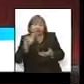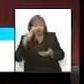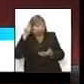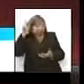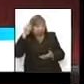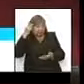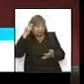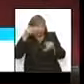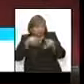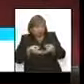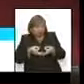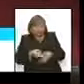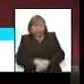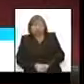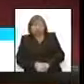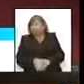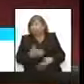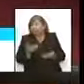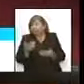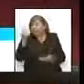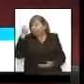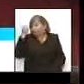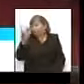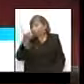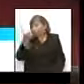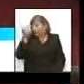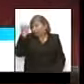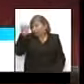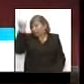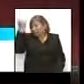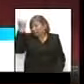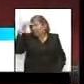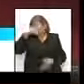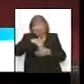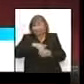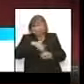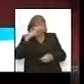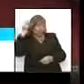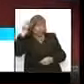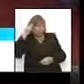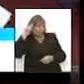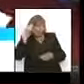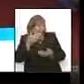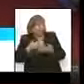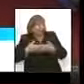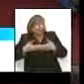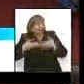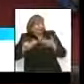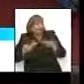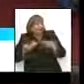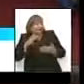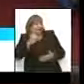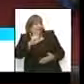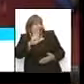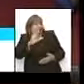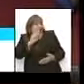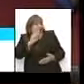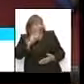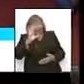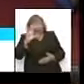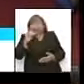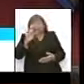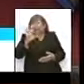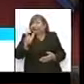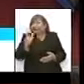política efectiva. ¿Se imaginan ustedes un proceso de elección política en la cual pueden haber 50 partidos, 10 partidos,